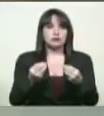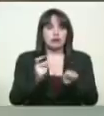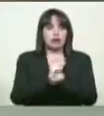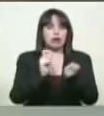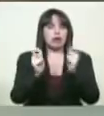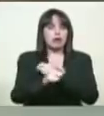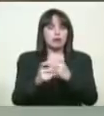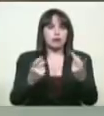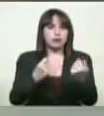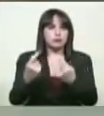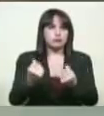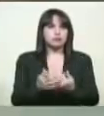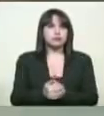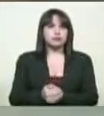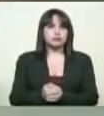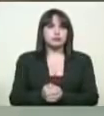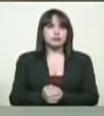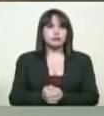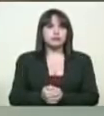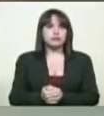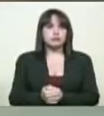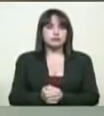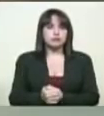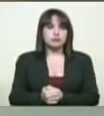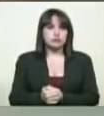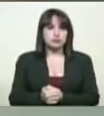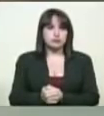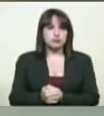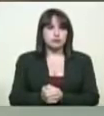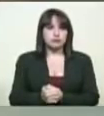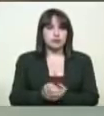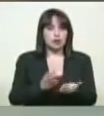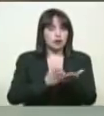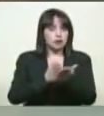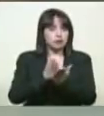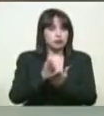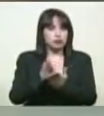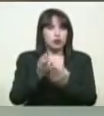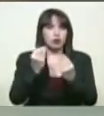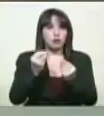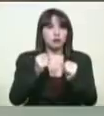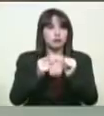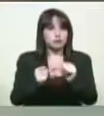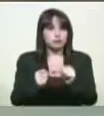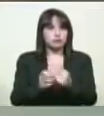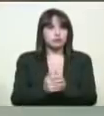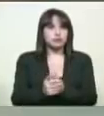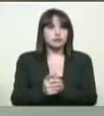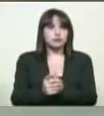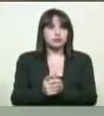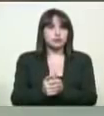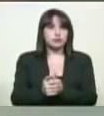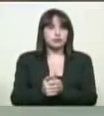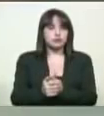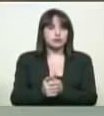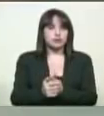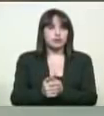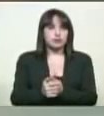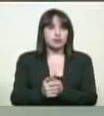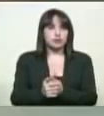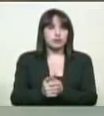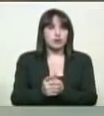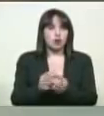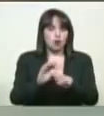económica para que vayamos en todos sus factores y variables de manera